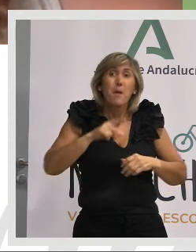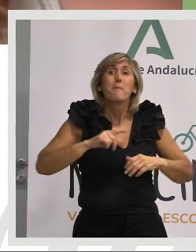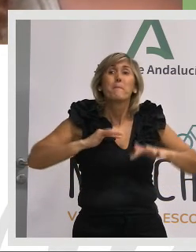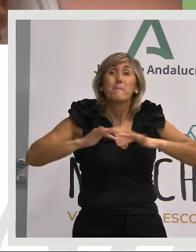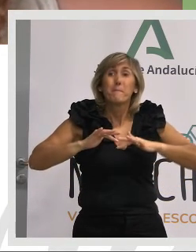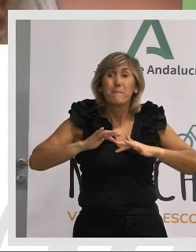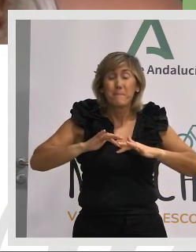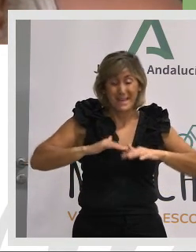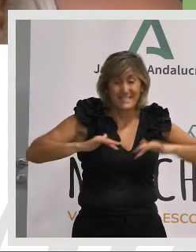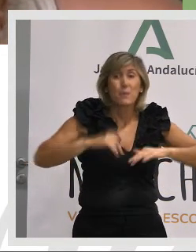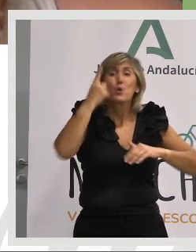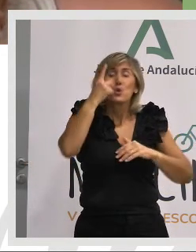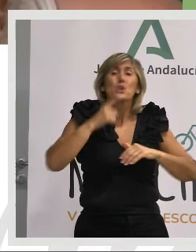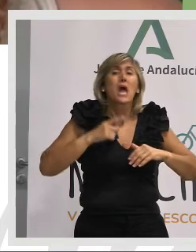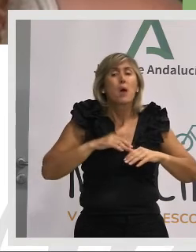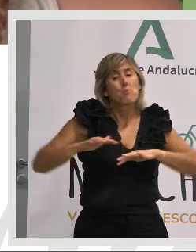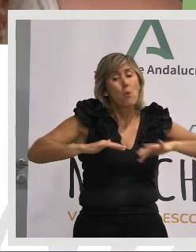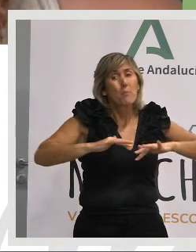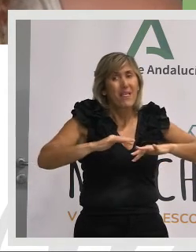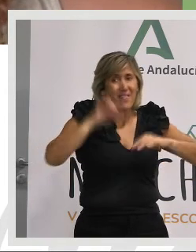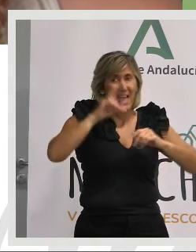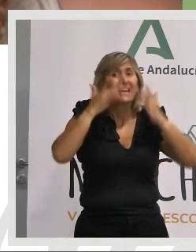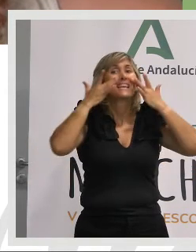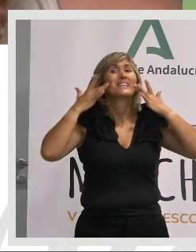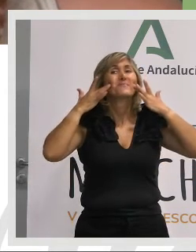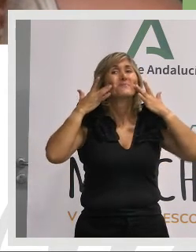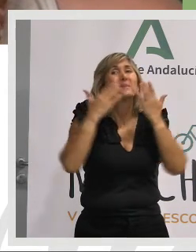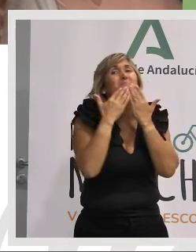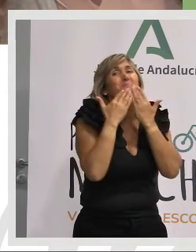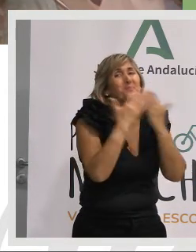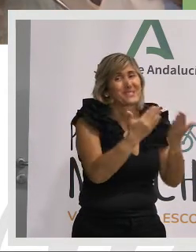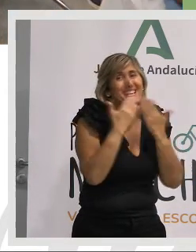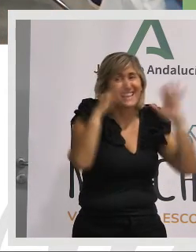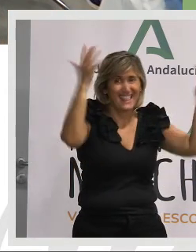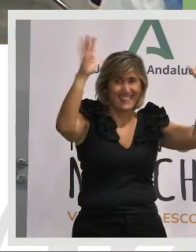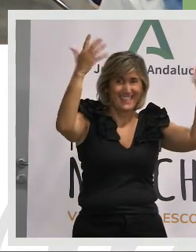una movilidad sostenible. Muchas gracias.